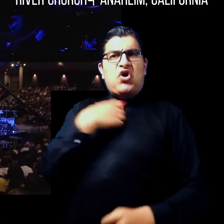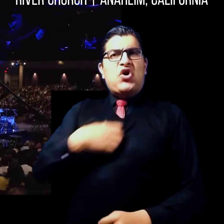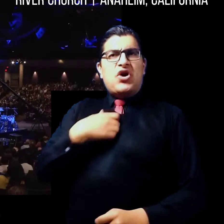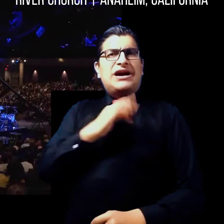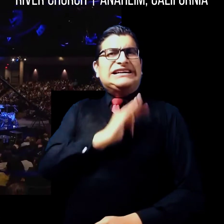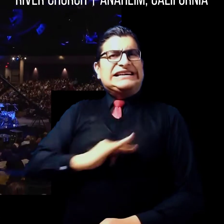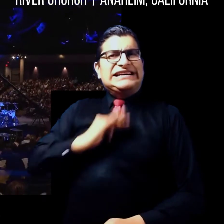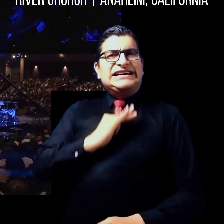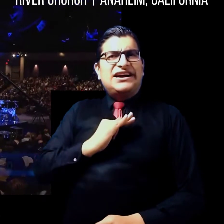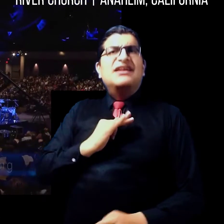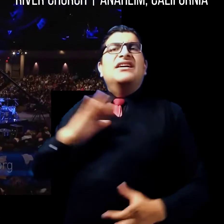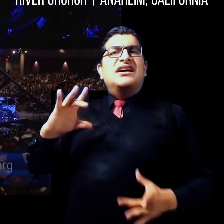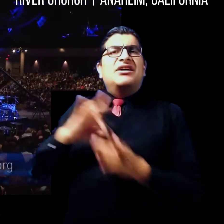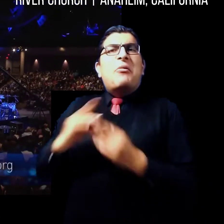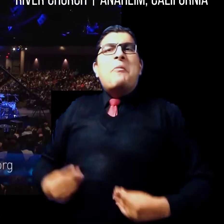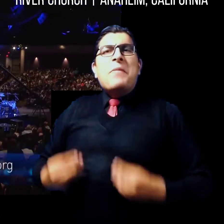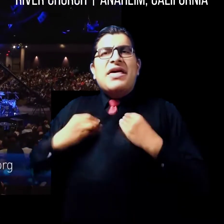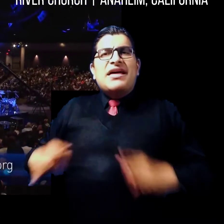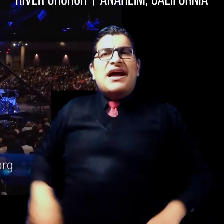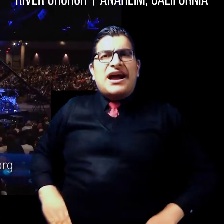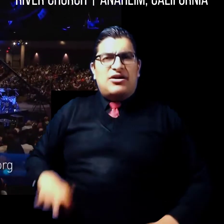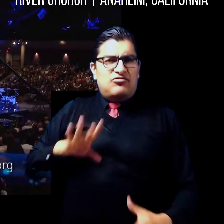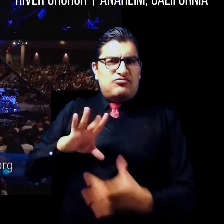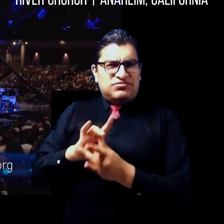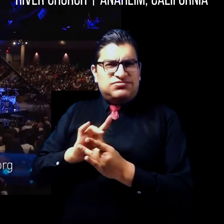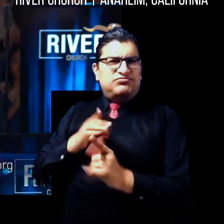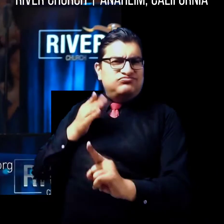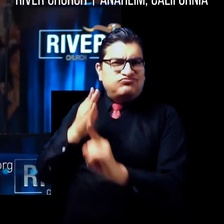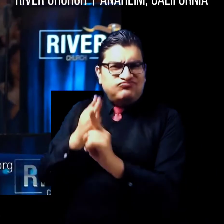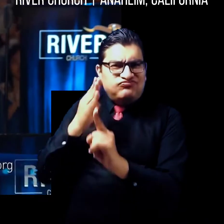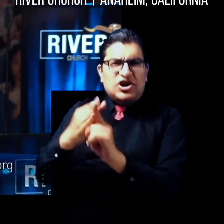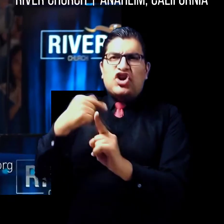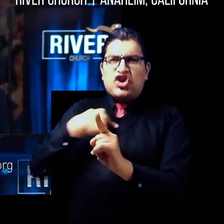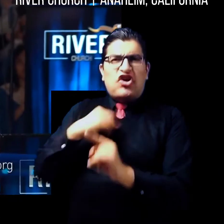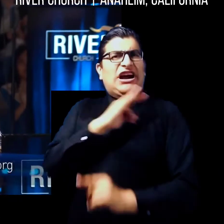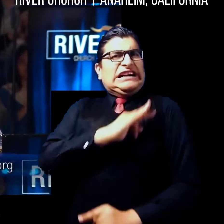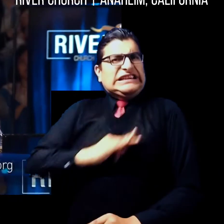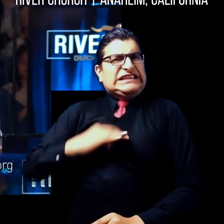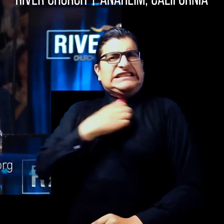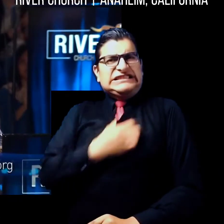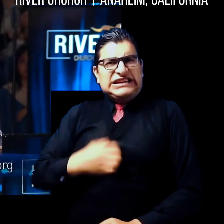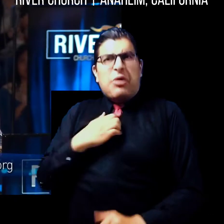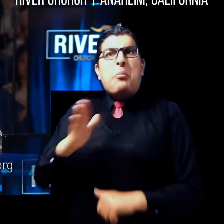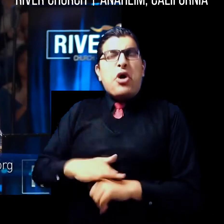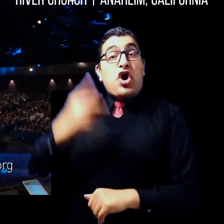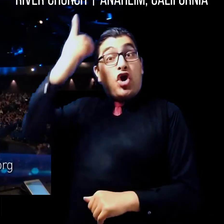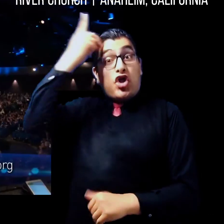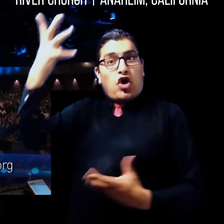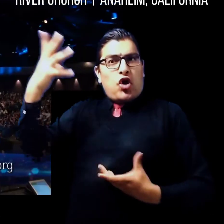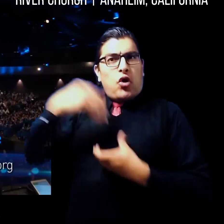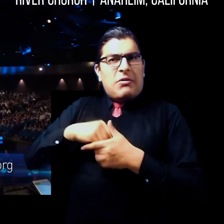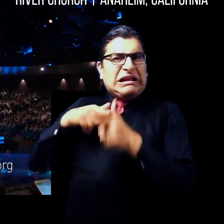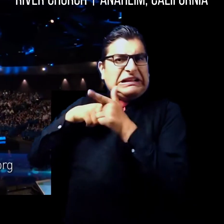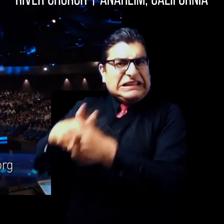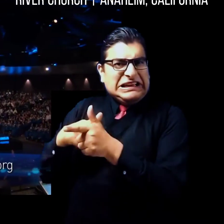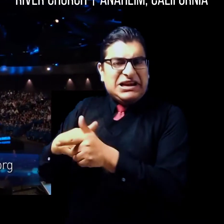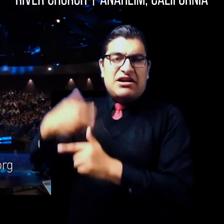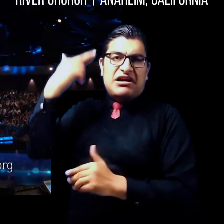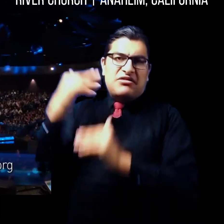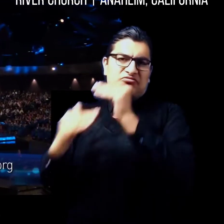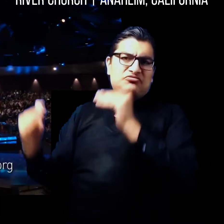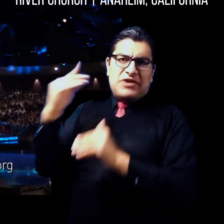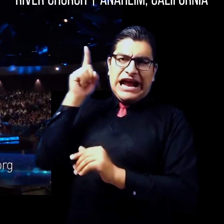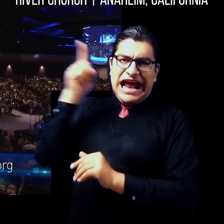mi contentamiento es un estilo de vida intencionado. Yo soy feliz porque Él sigue siendo el